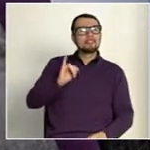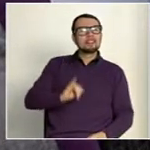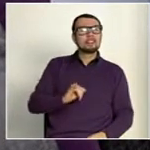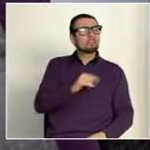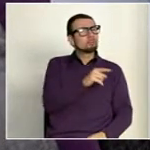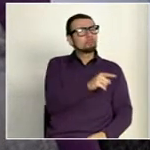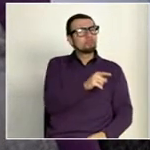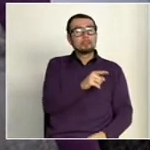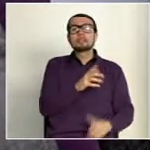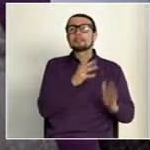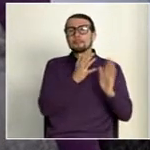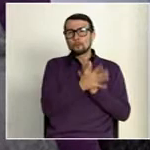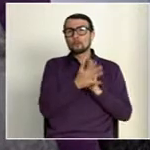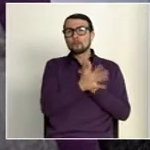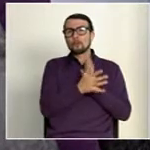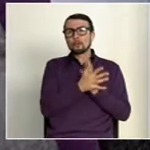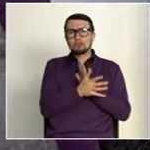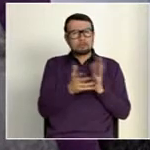informes